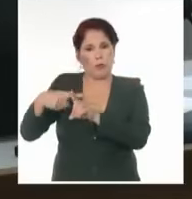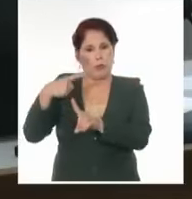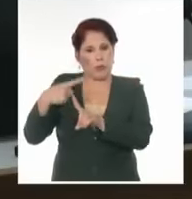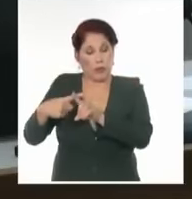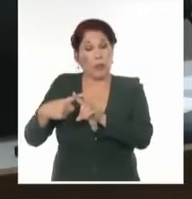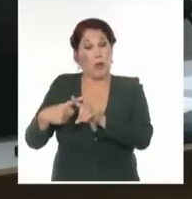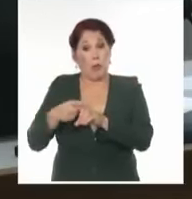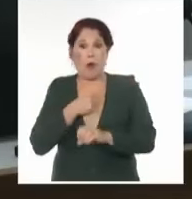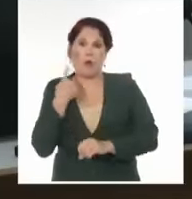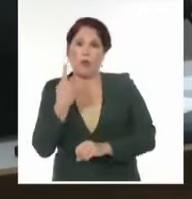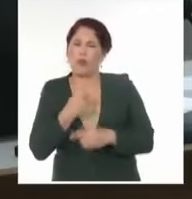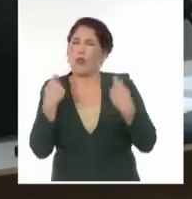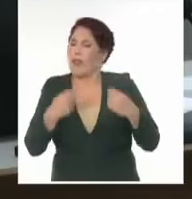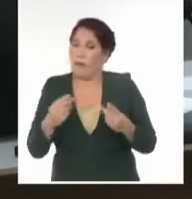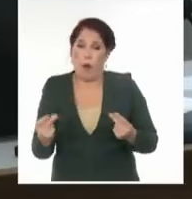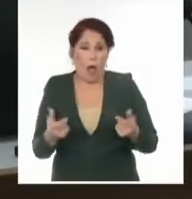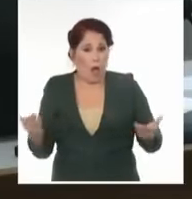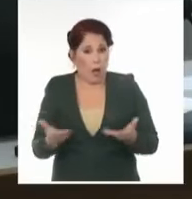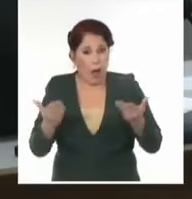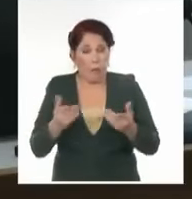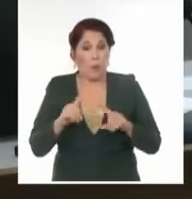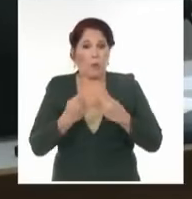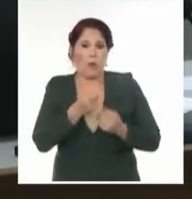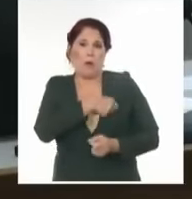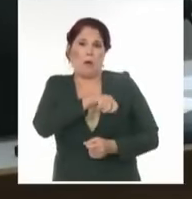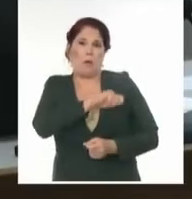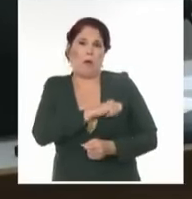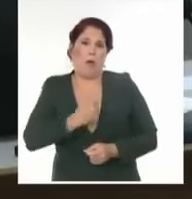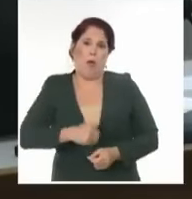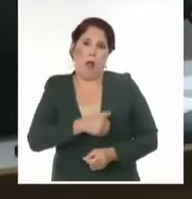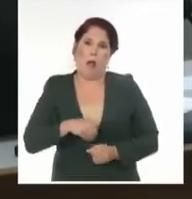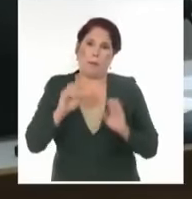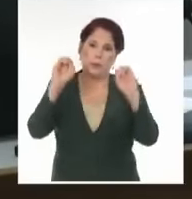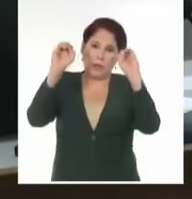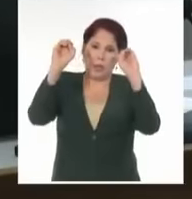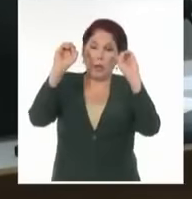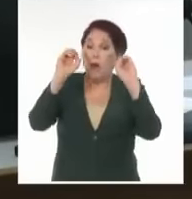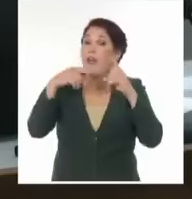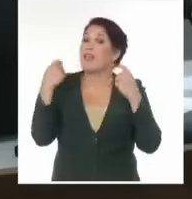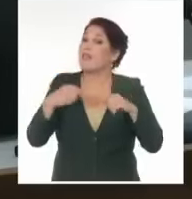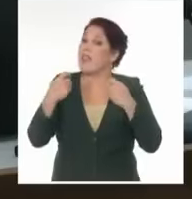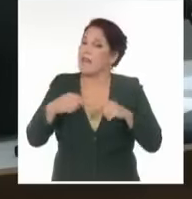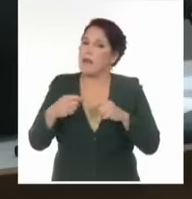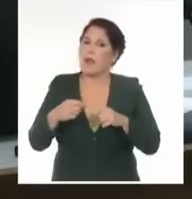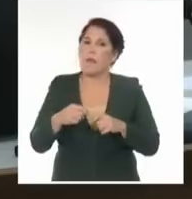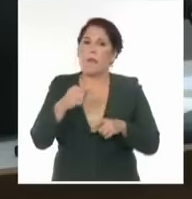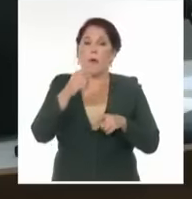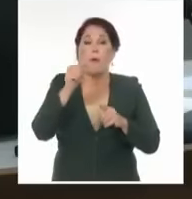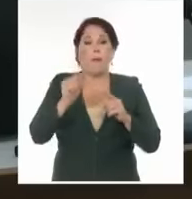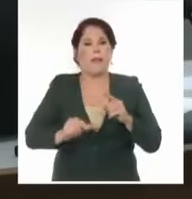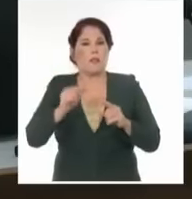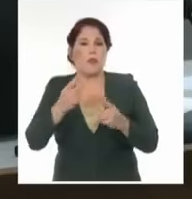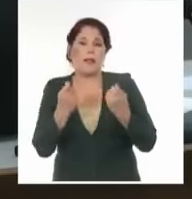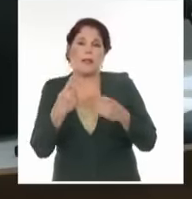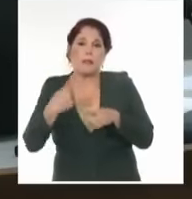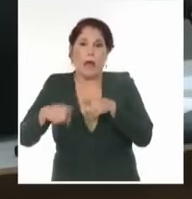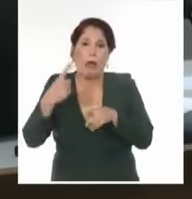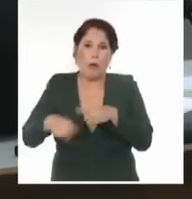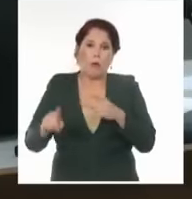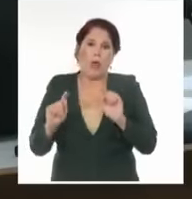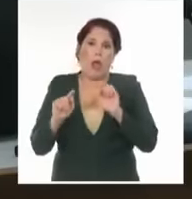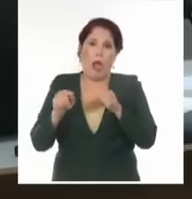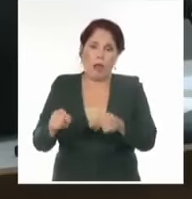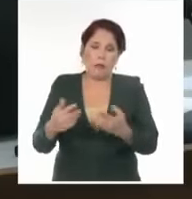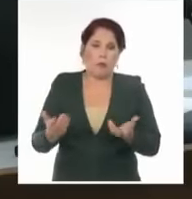porque nosotros sí tenemos que ponerle comida en la mesa a la gente, hay que ponerle bienes a las familias en sus casas, en sus hogares, y hay